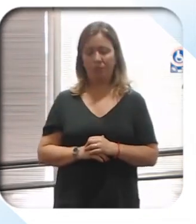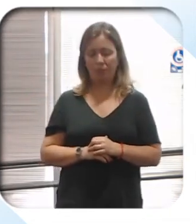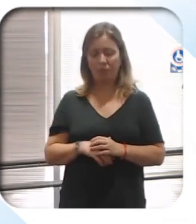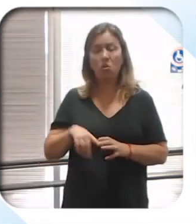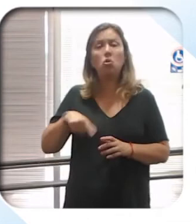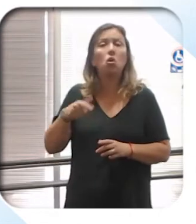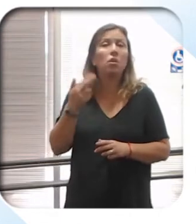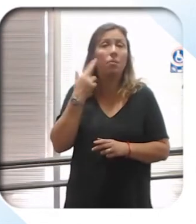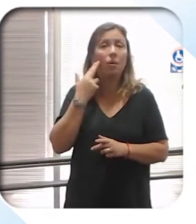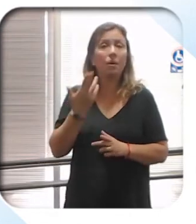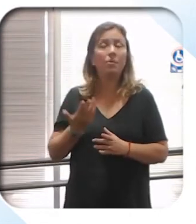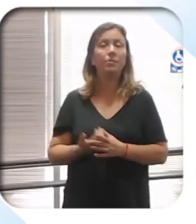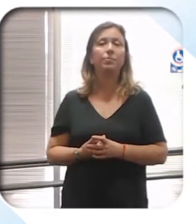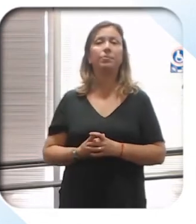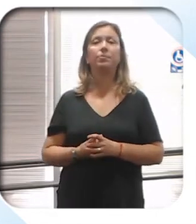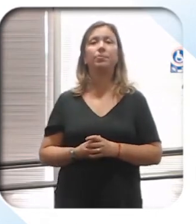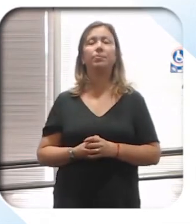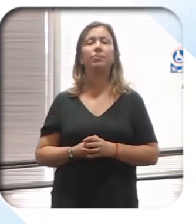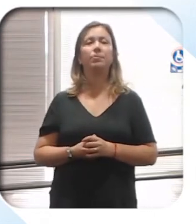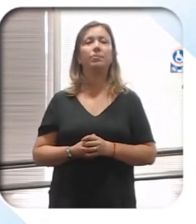¿Dónde está el problema?